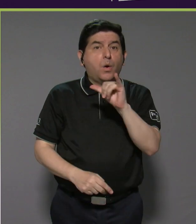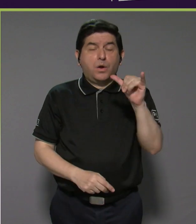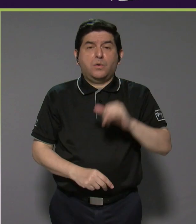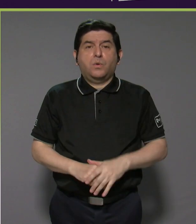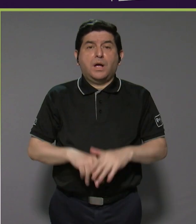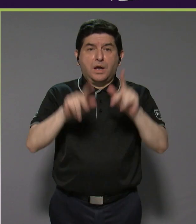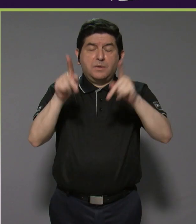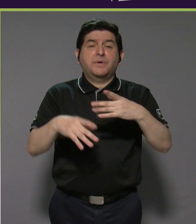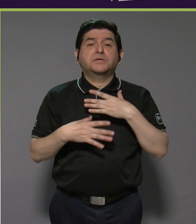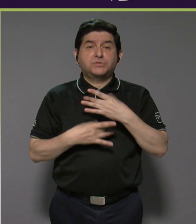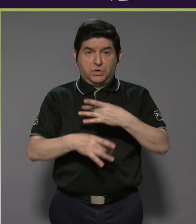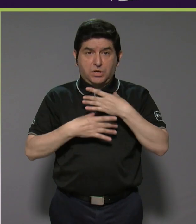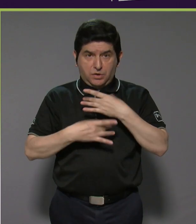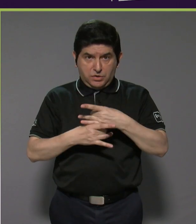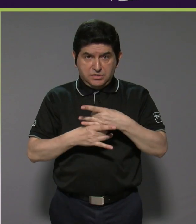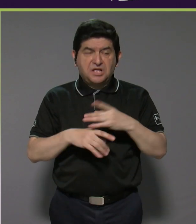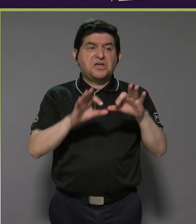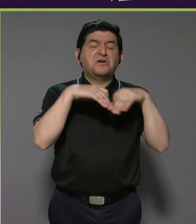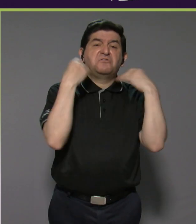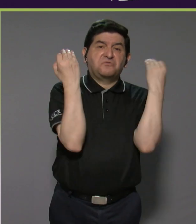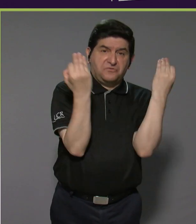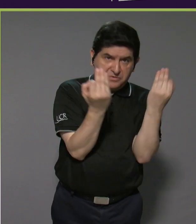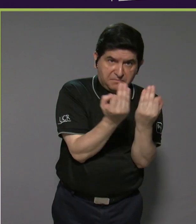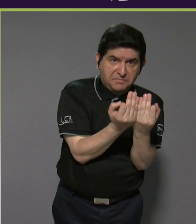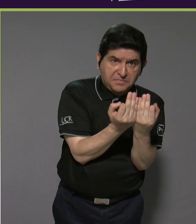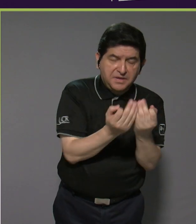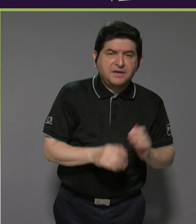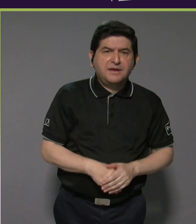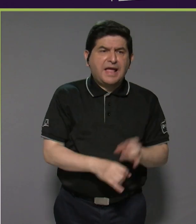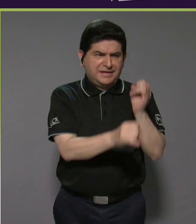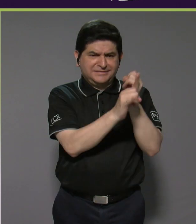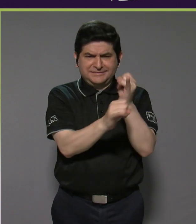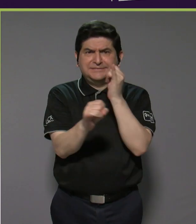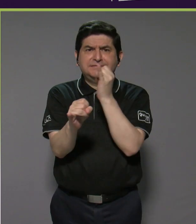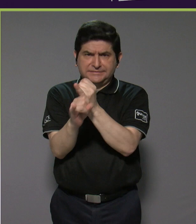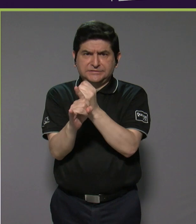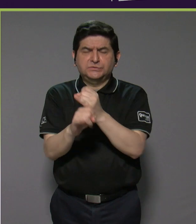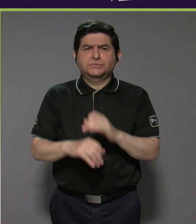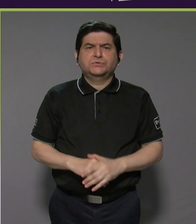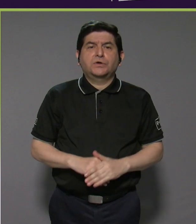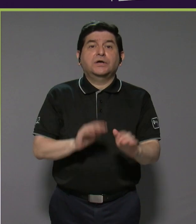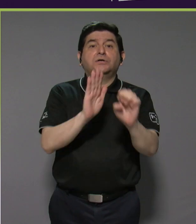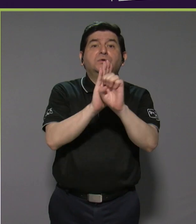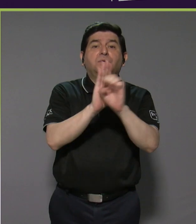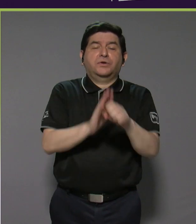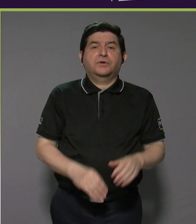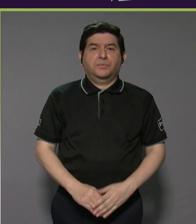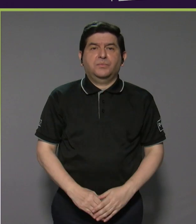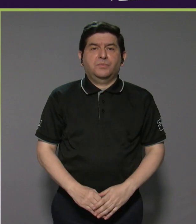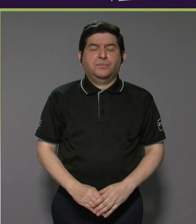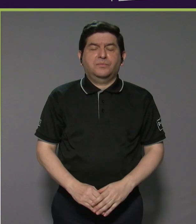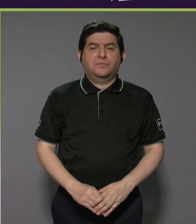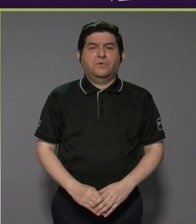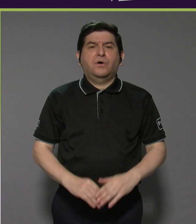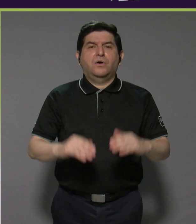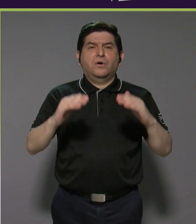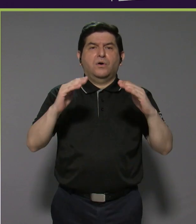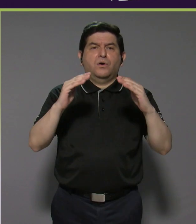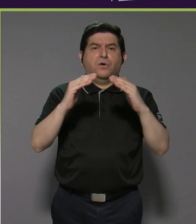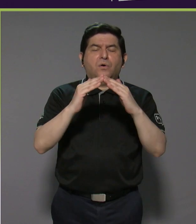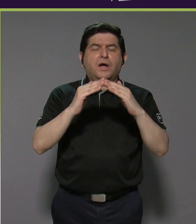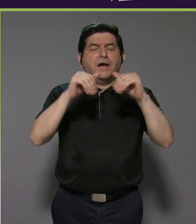cualquier persona interesada, cualquier familiar, las instituciones, por ejemplo, los hogares de